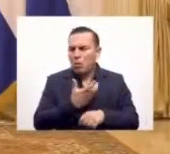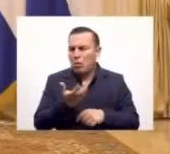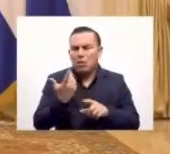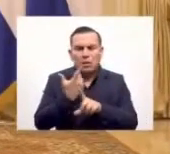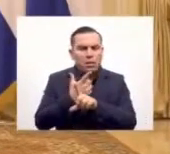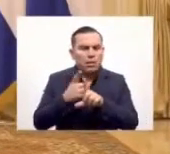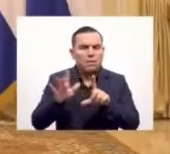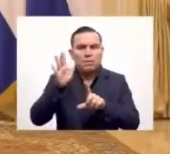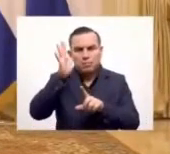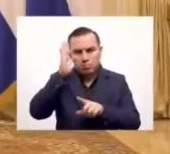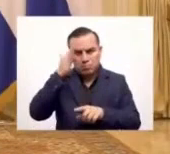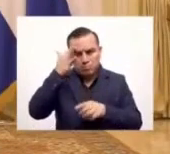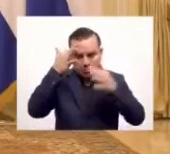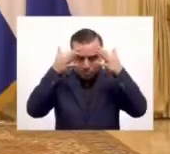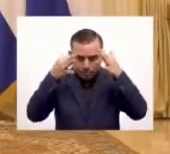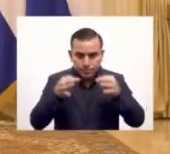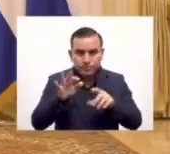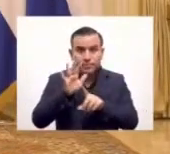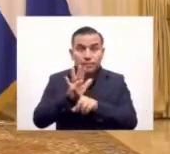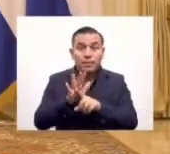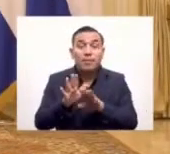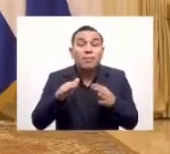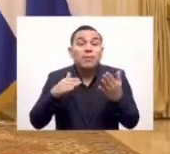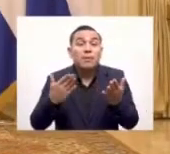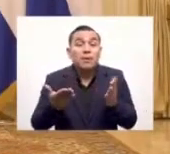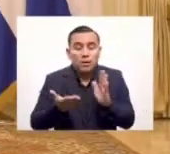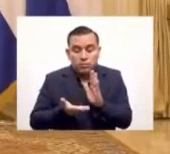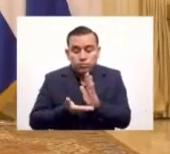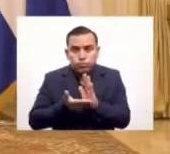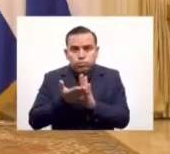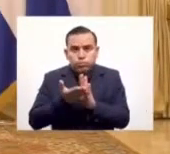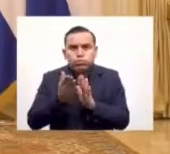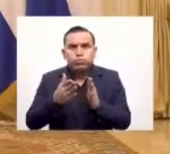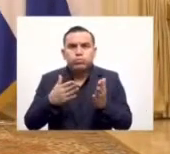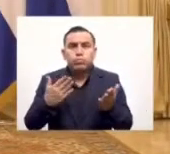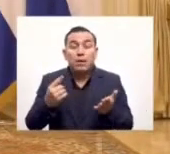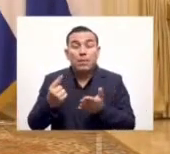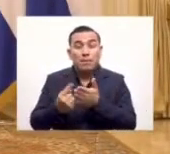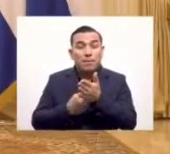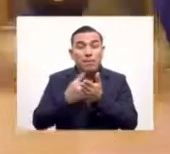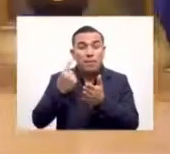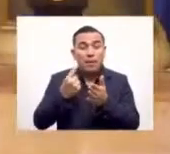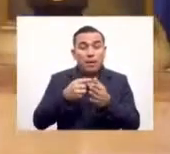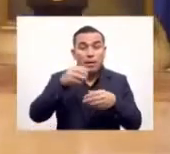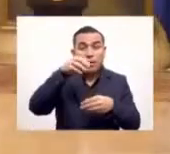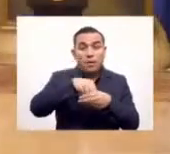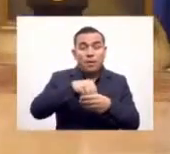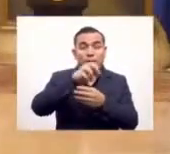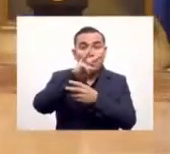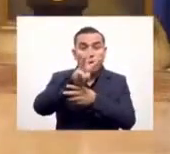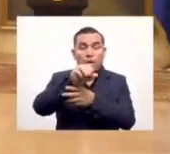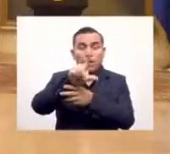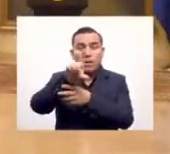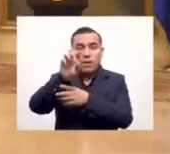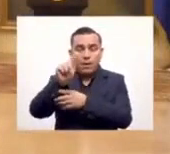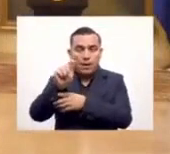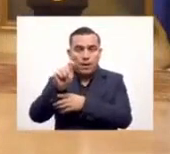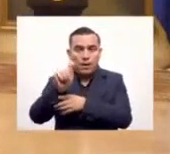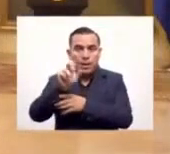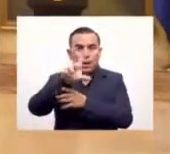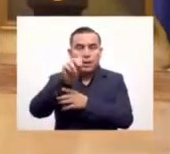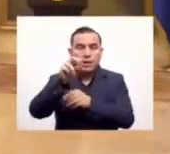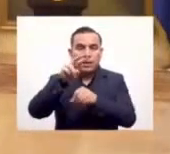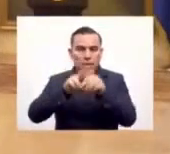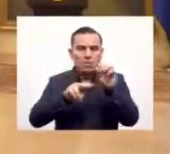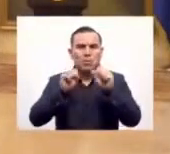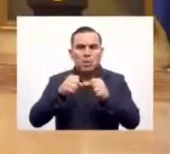en El Salvador? Yo lo viví, ¿no? Llegan muchas personas a preguntar, ok, durante mucho tiempo no le hemos